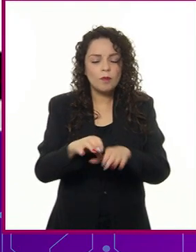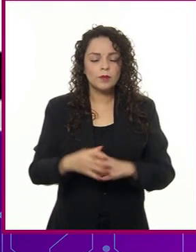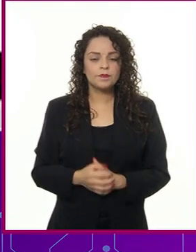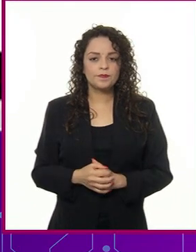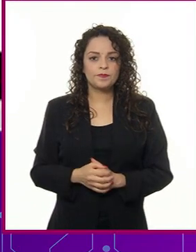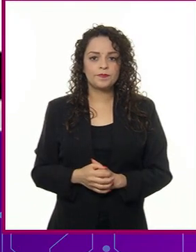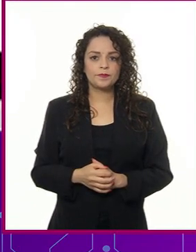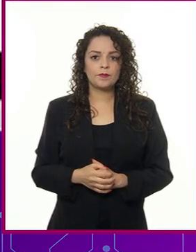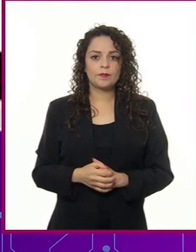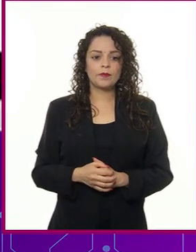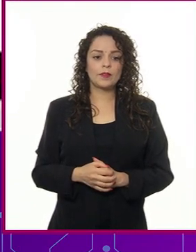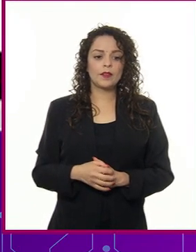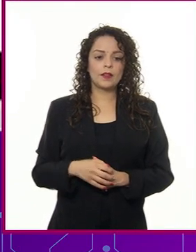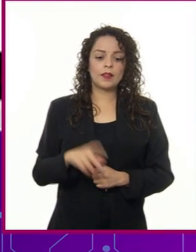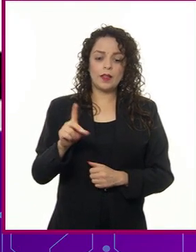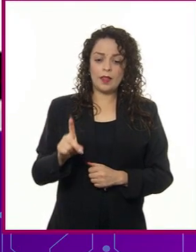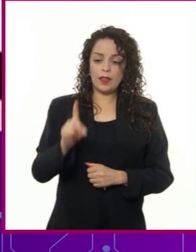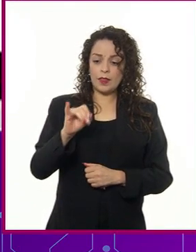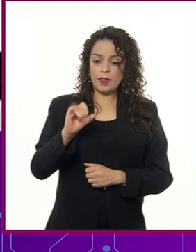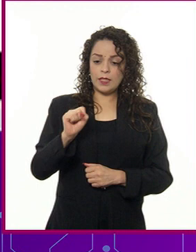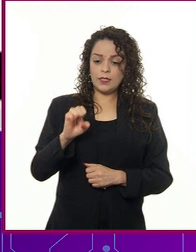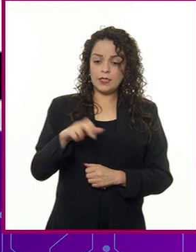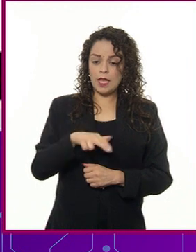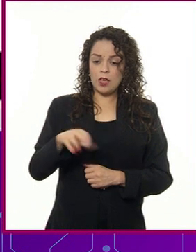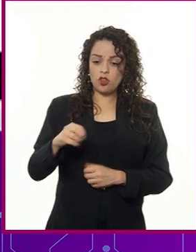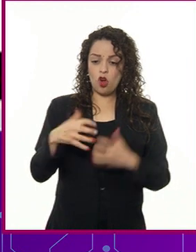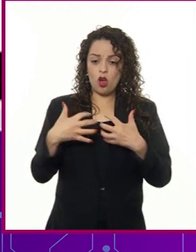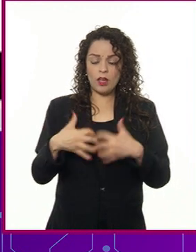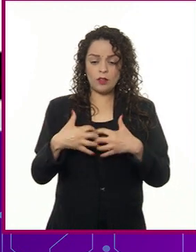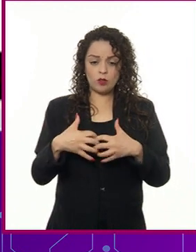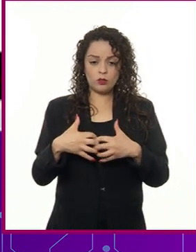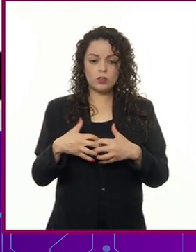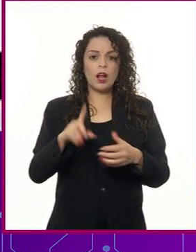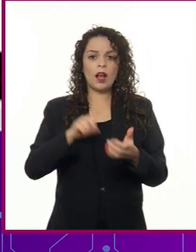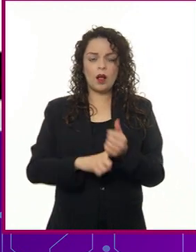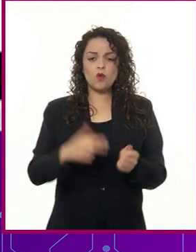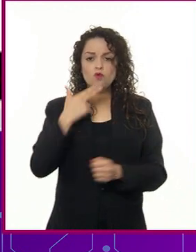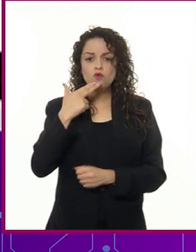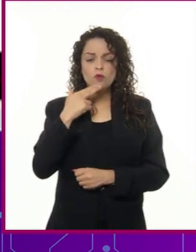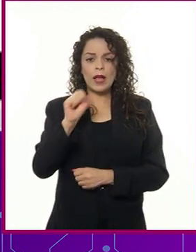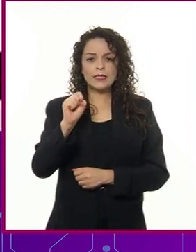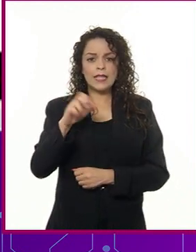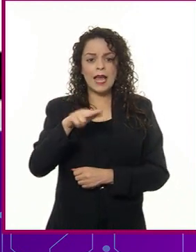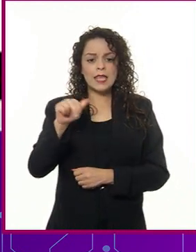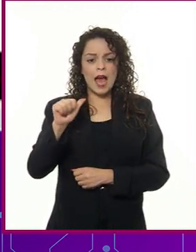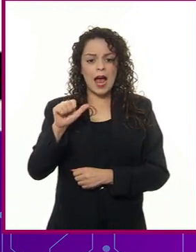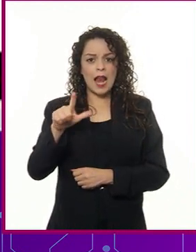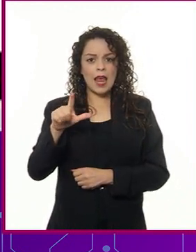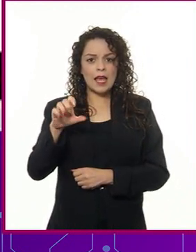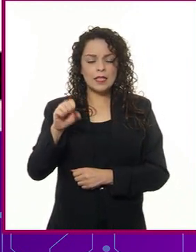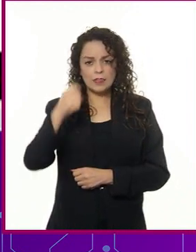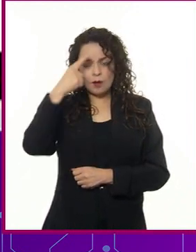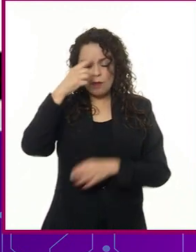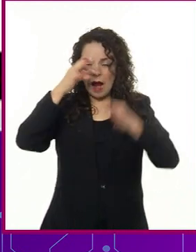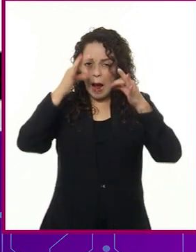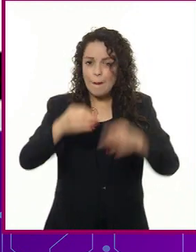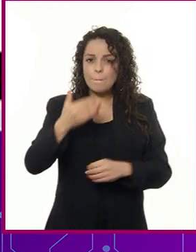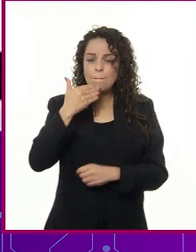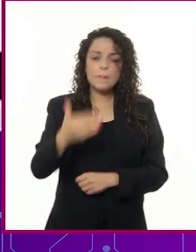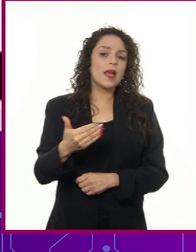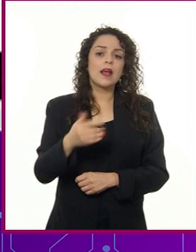En el énfasis de diseño industrial, trabajamos con la señalética para un buen y correcto